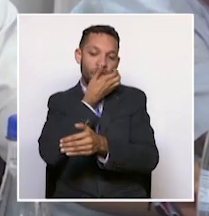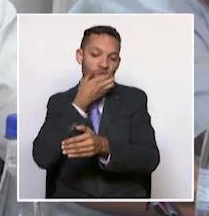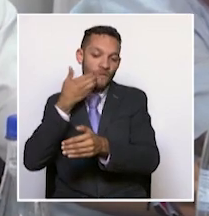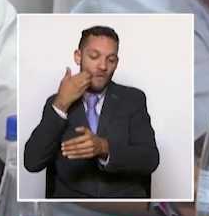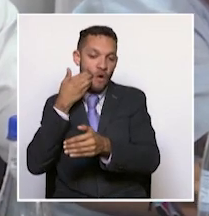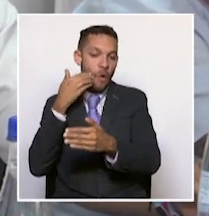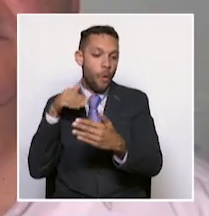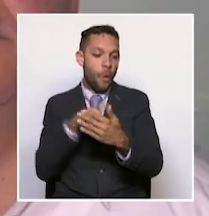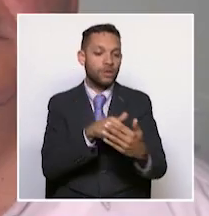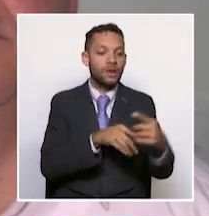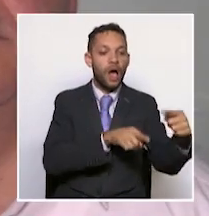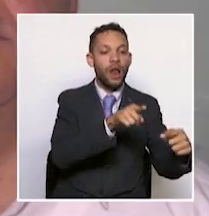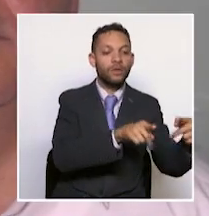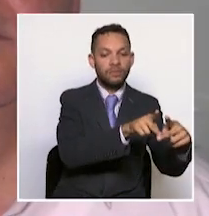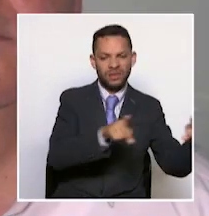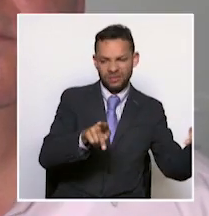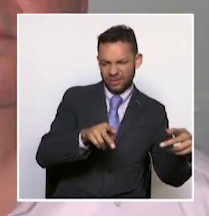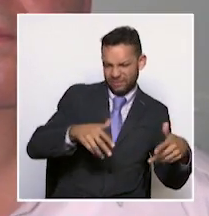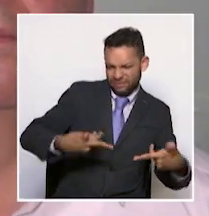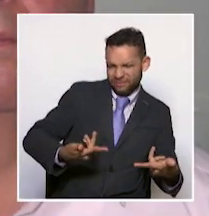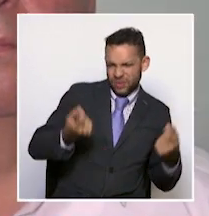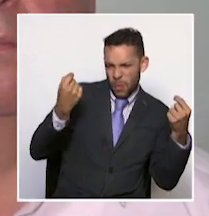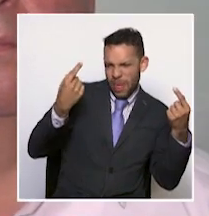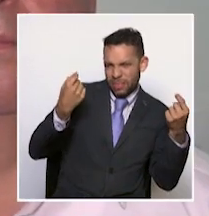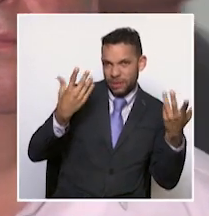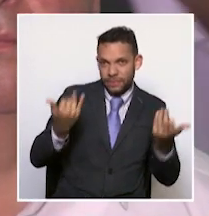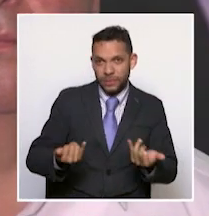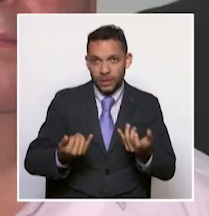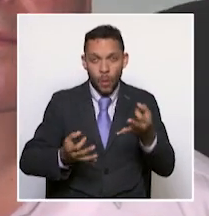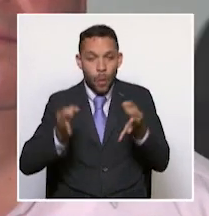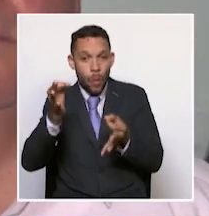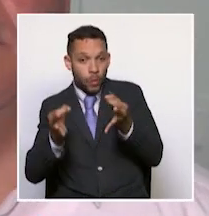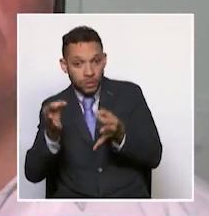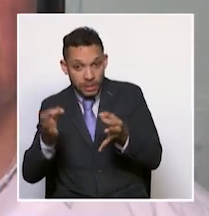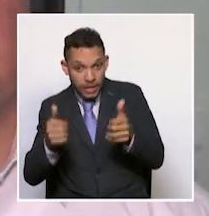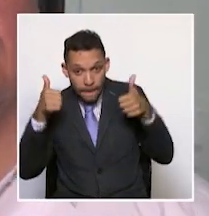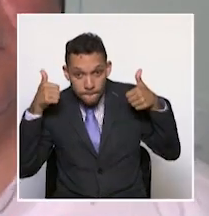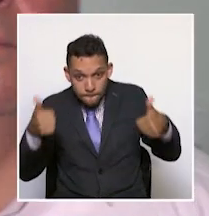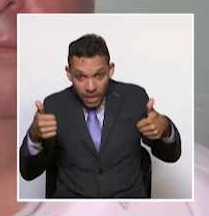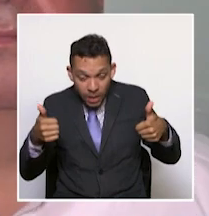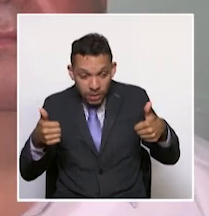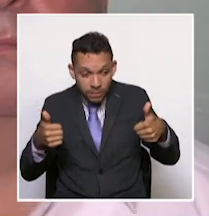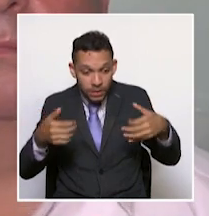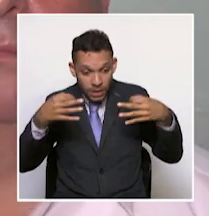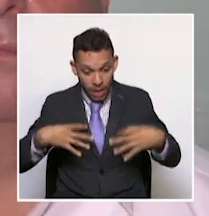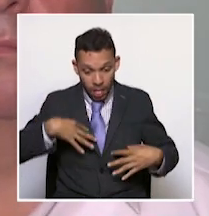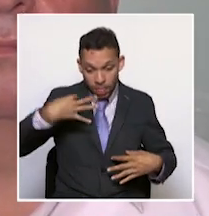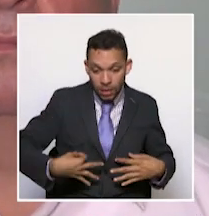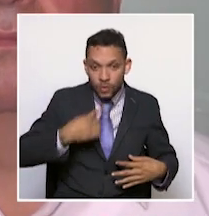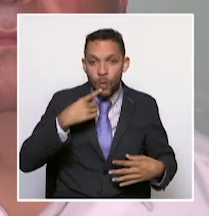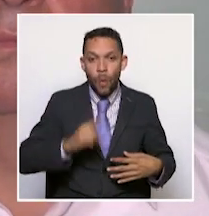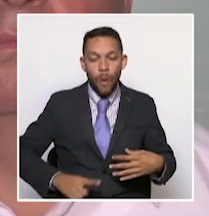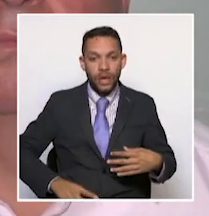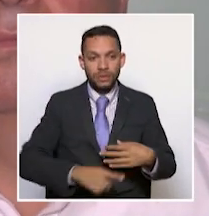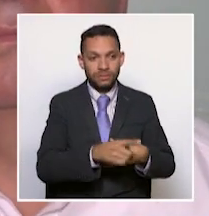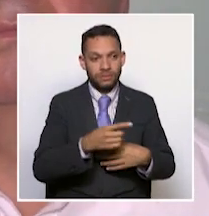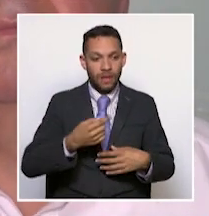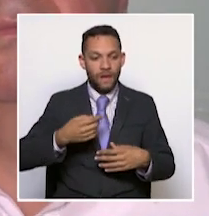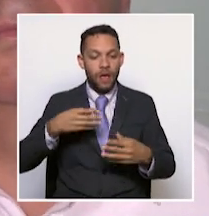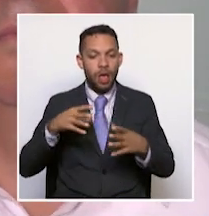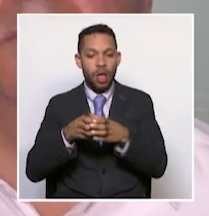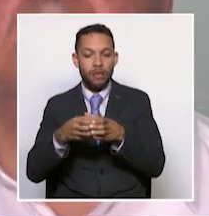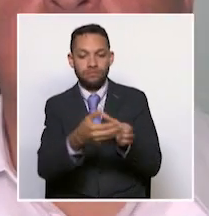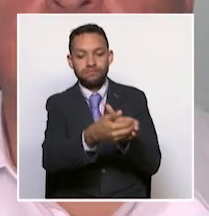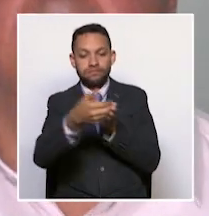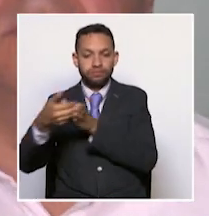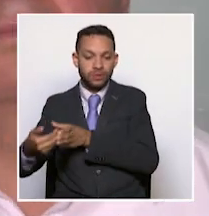de la oposición. La verdad es que esa es una justicia que no es neutral, no es imparcial, no es autónoma, tiene una clara tendencia de izquierda,